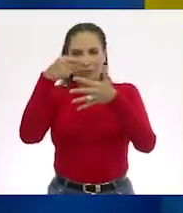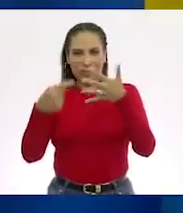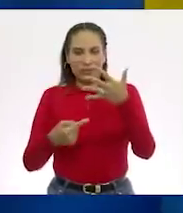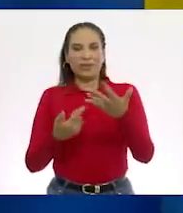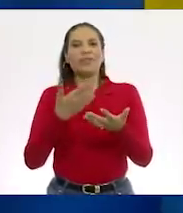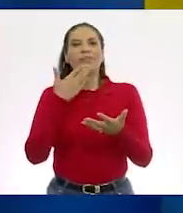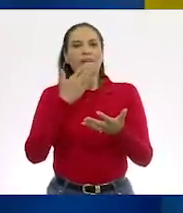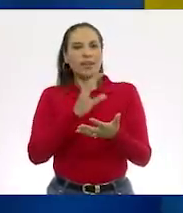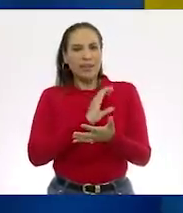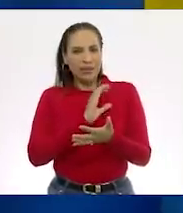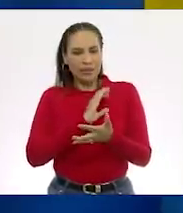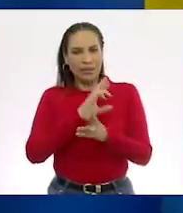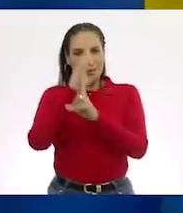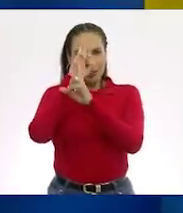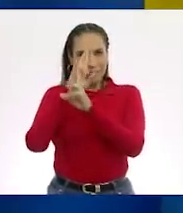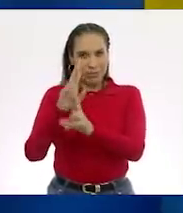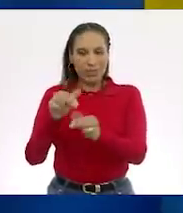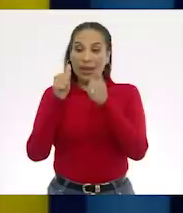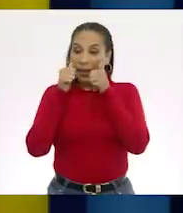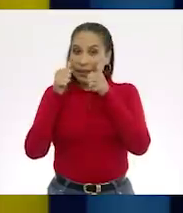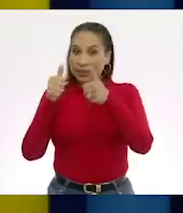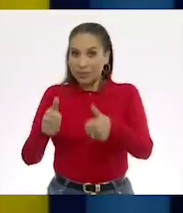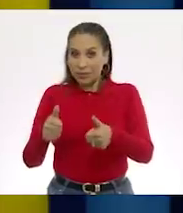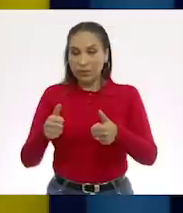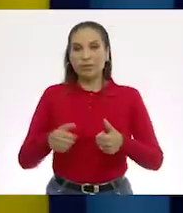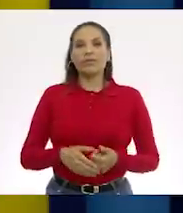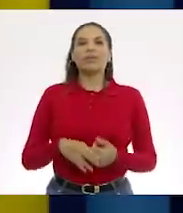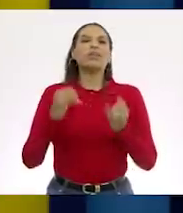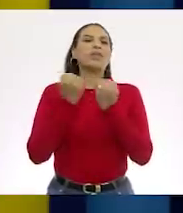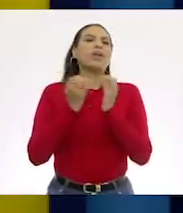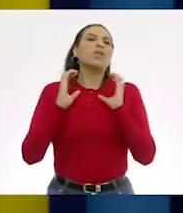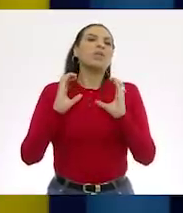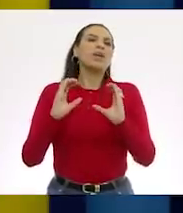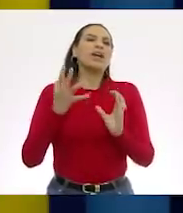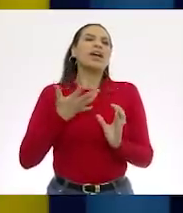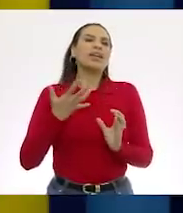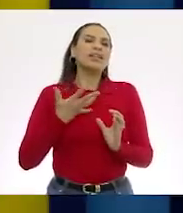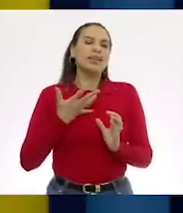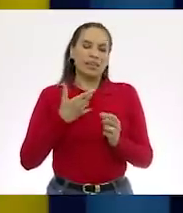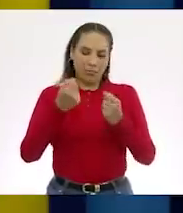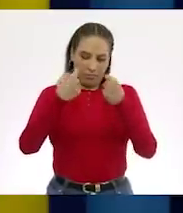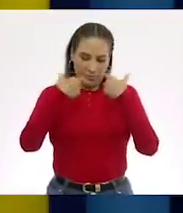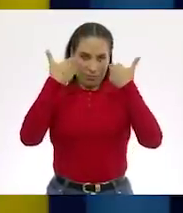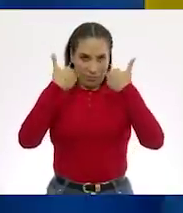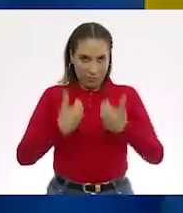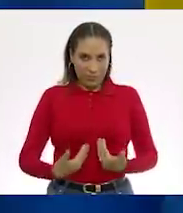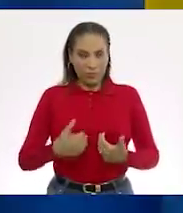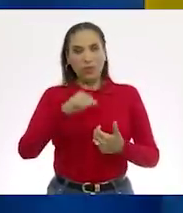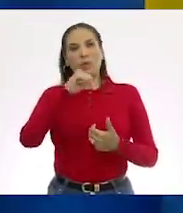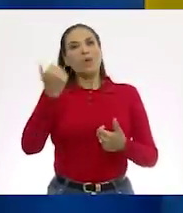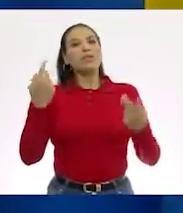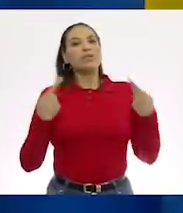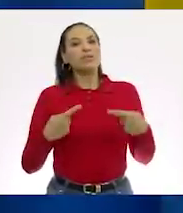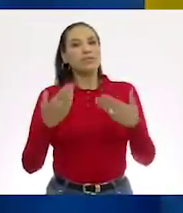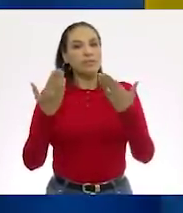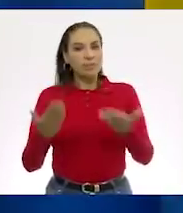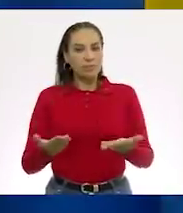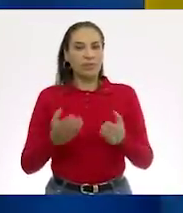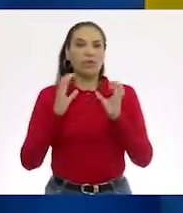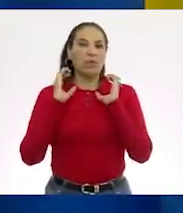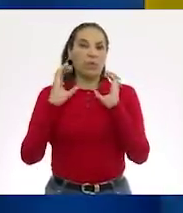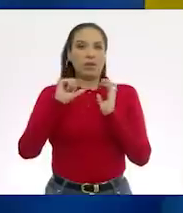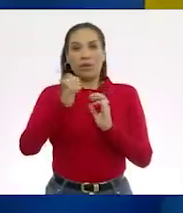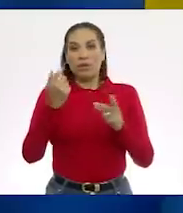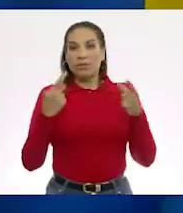de afecto, respeto y atención, y cuidado que se tiene con uno mismo y con los demás.